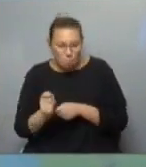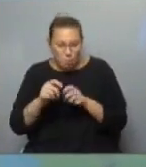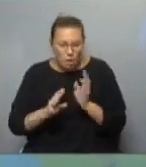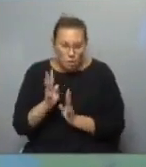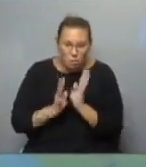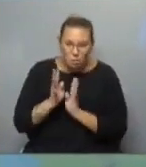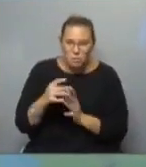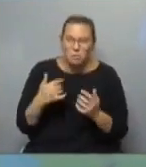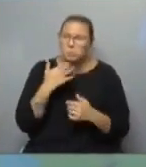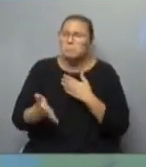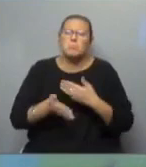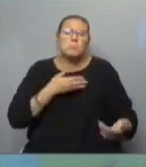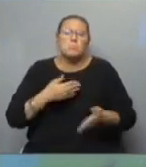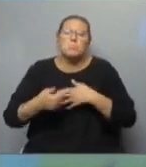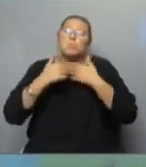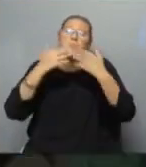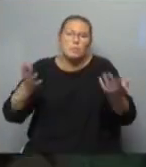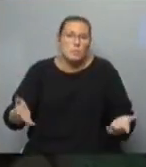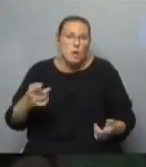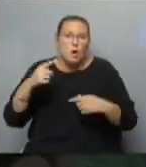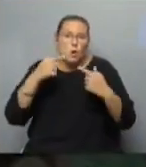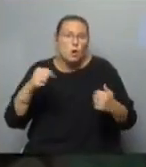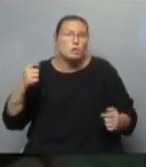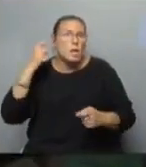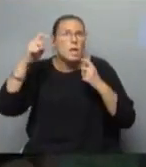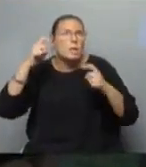saber que crecen. ¿Qué sé yo? Miles de cosas que uno se puede imaginar